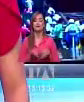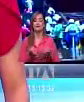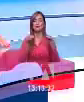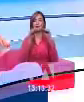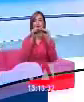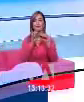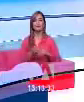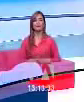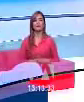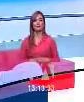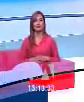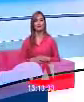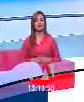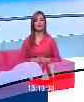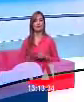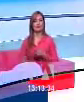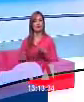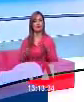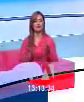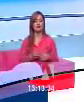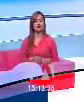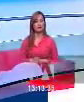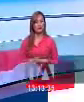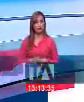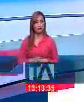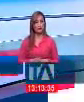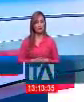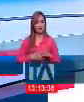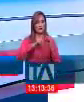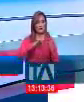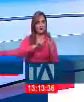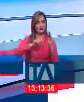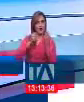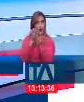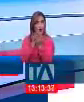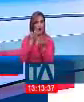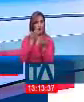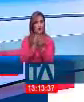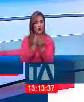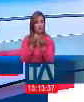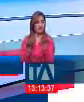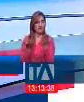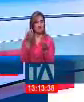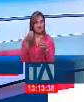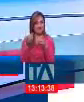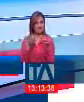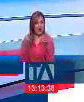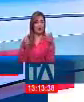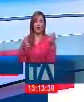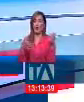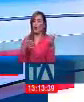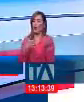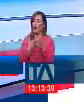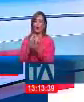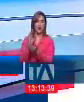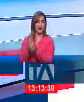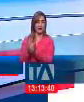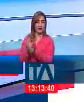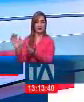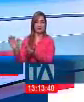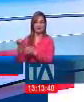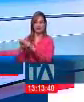Continuar con más. En otro tema les contamos que la información financiera del Instituto Ecuatoriano de Seguridad Social deberá abrirse